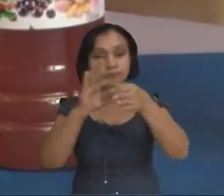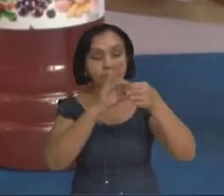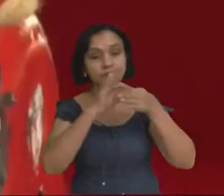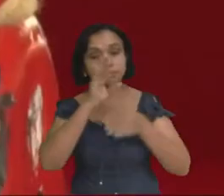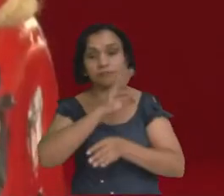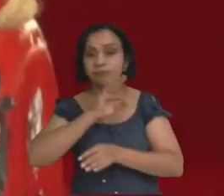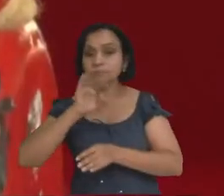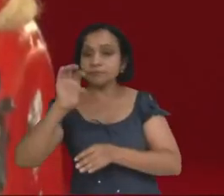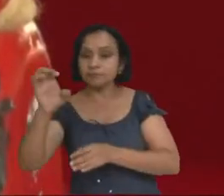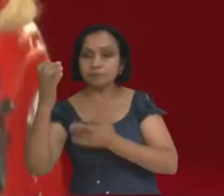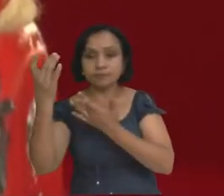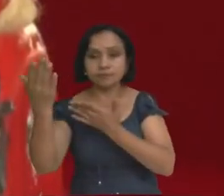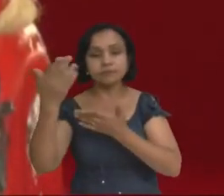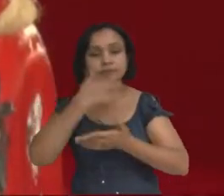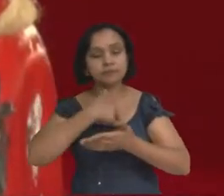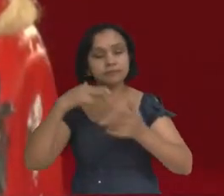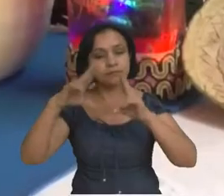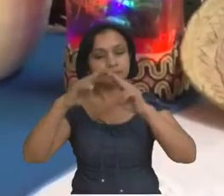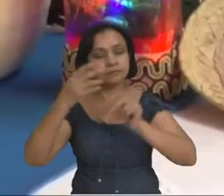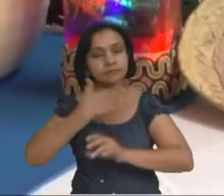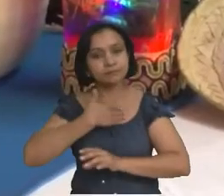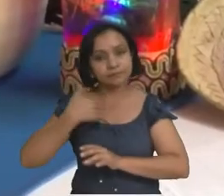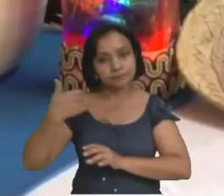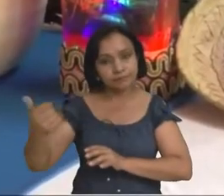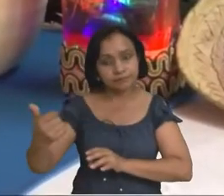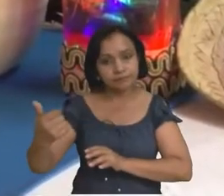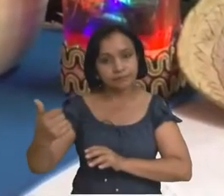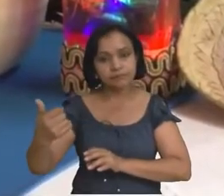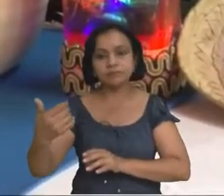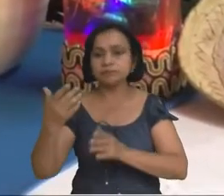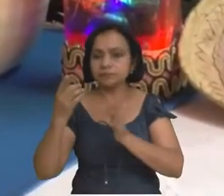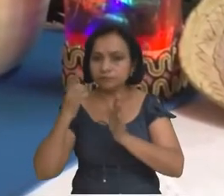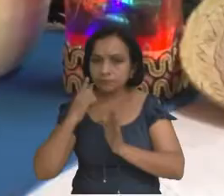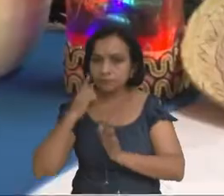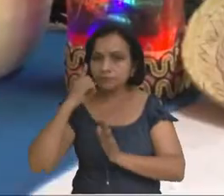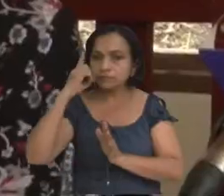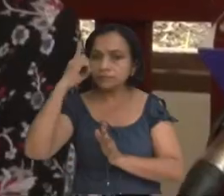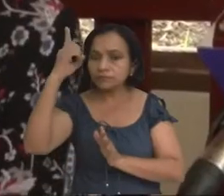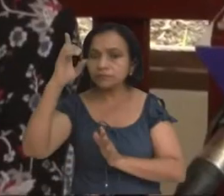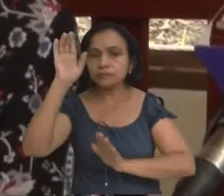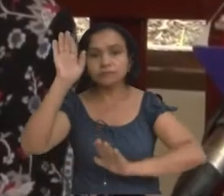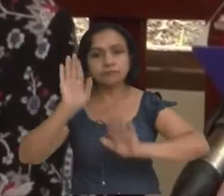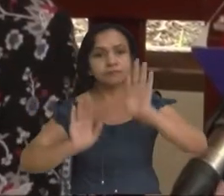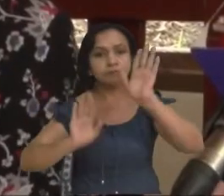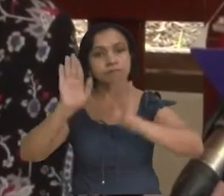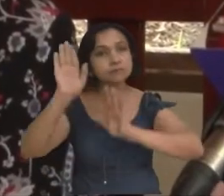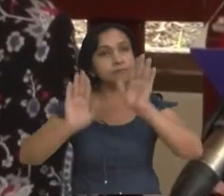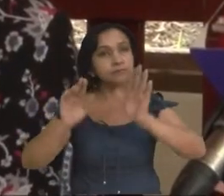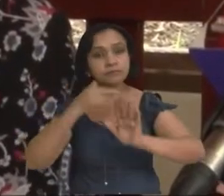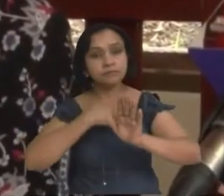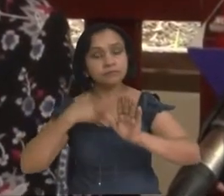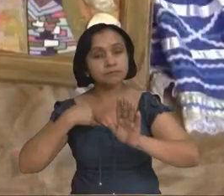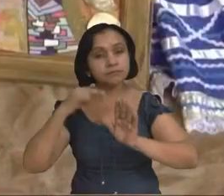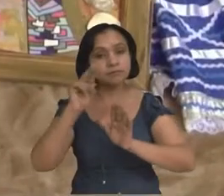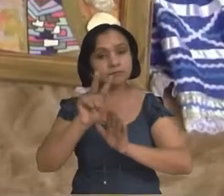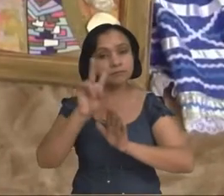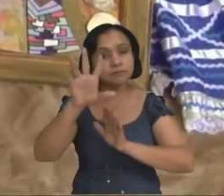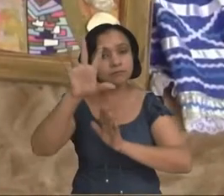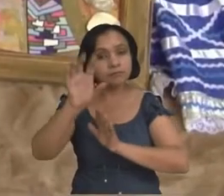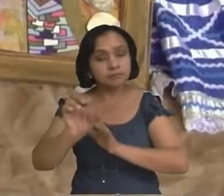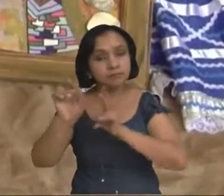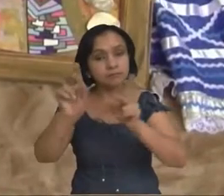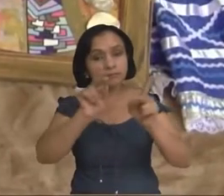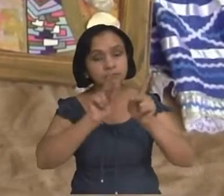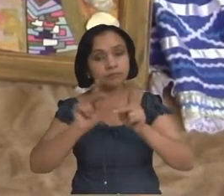Esperanza para construir una Nicaragua mejor, la cual se desarrolla con la participación de más de 250 emprendedores de los